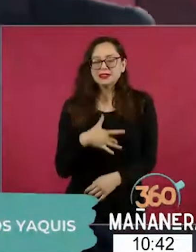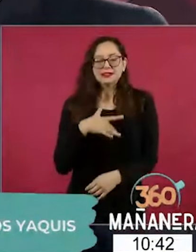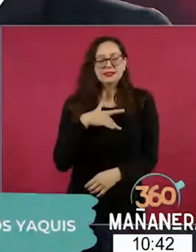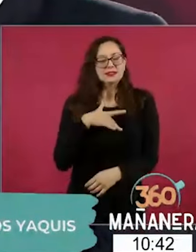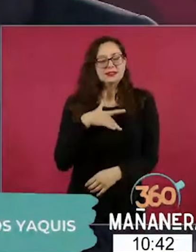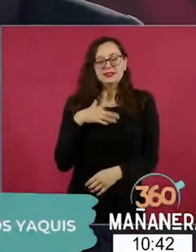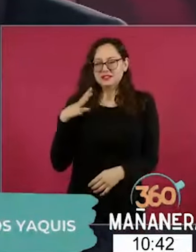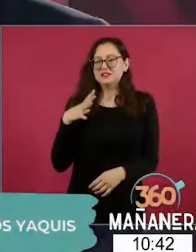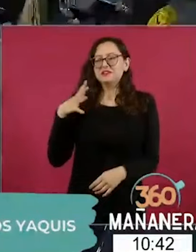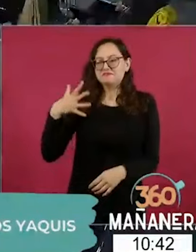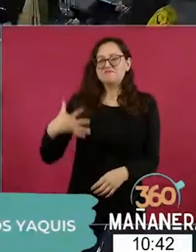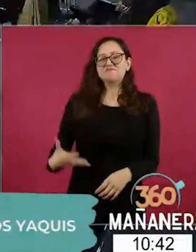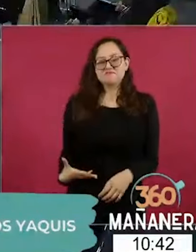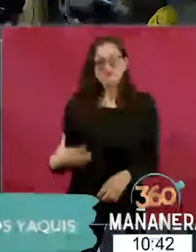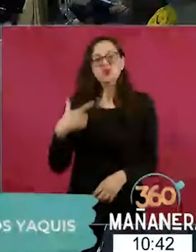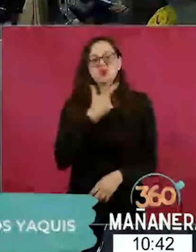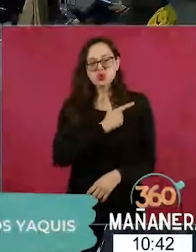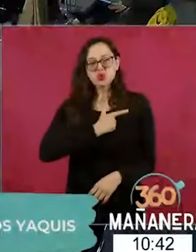siento muy orgulloso